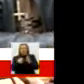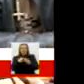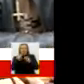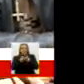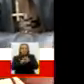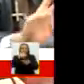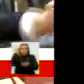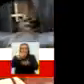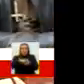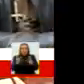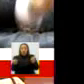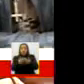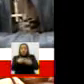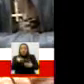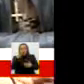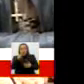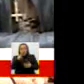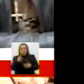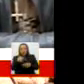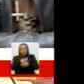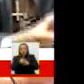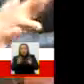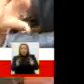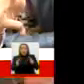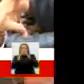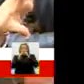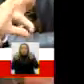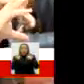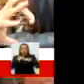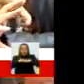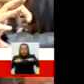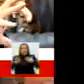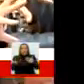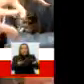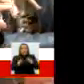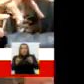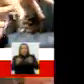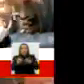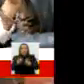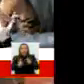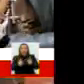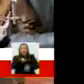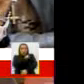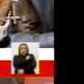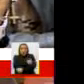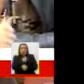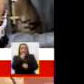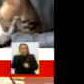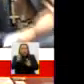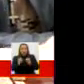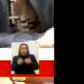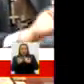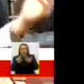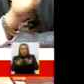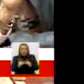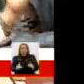filminas. El Congreso, podemos ver, es una especie de pirámide donde tenemos abajo el servicio parlamentario, que somos los funcionarios que trabajamos para el Congreso, y en la